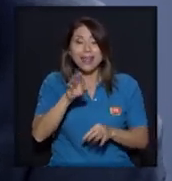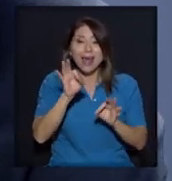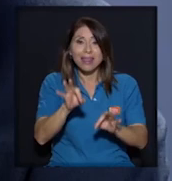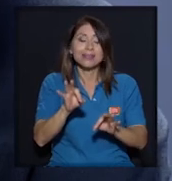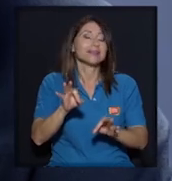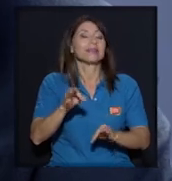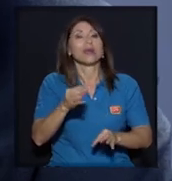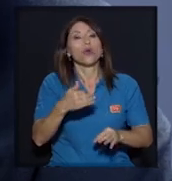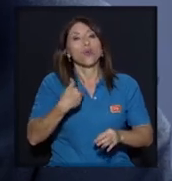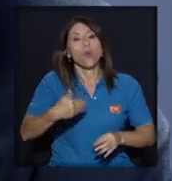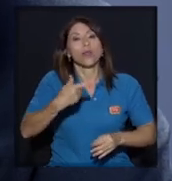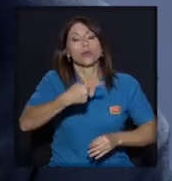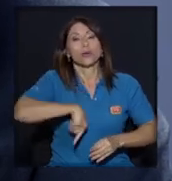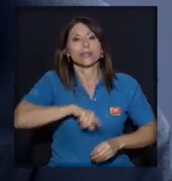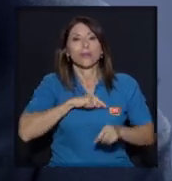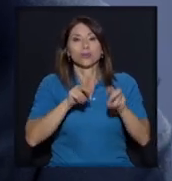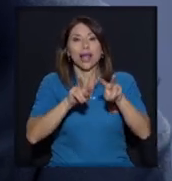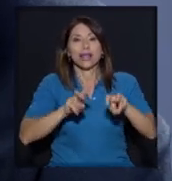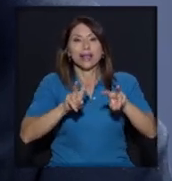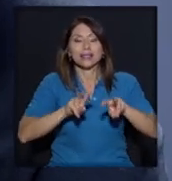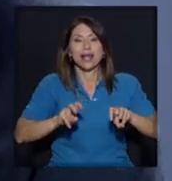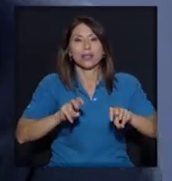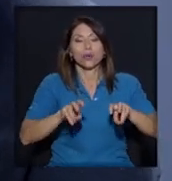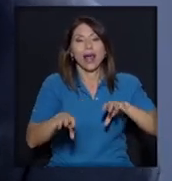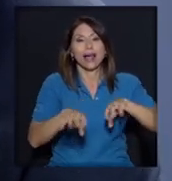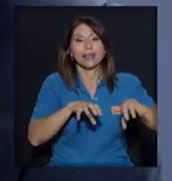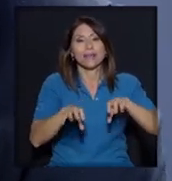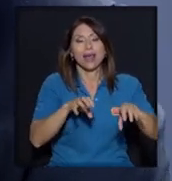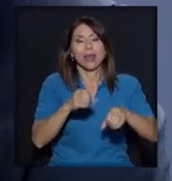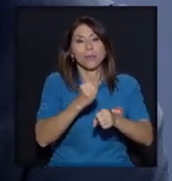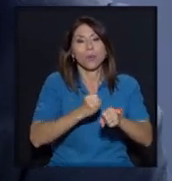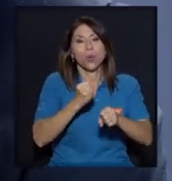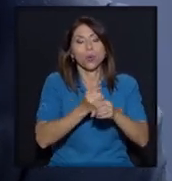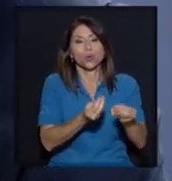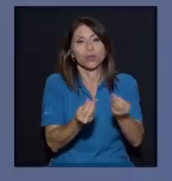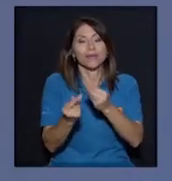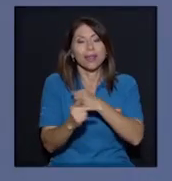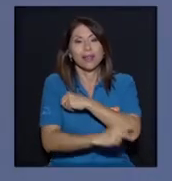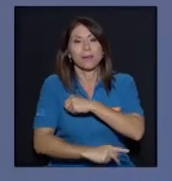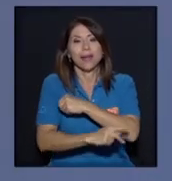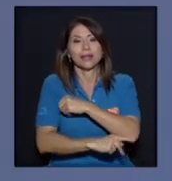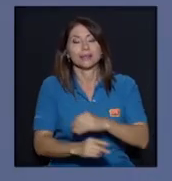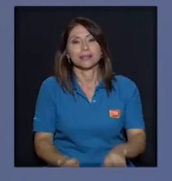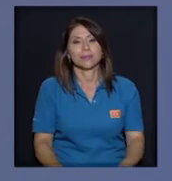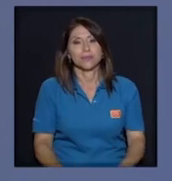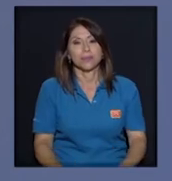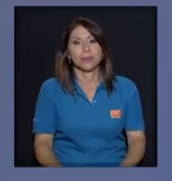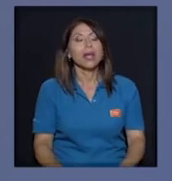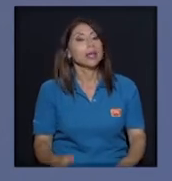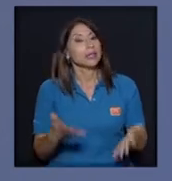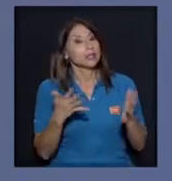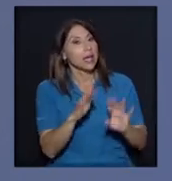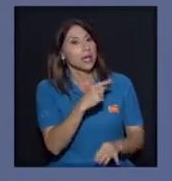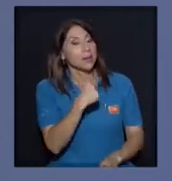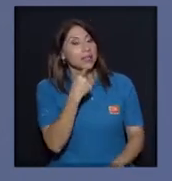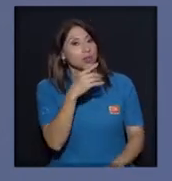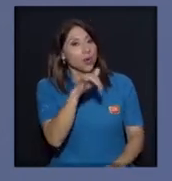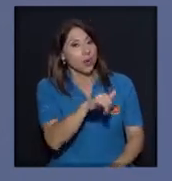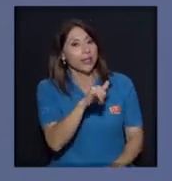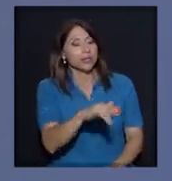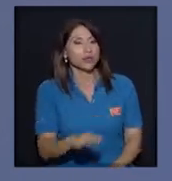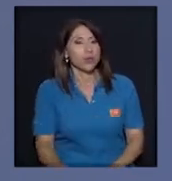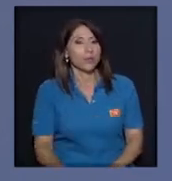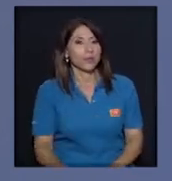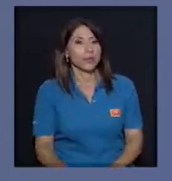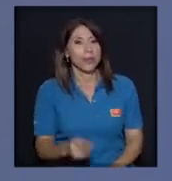analizando la actividad productiva del país. Por otro lado, ya que mencionó eso, don Henry, así para el